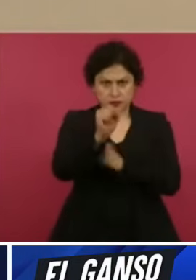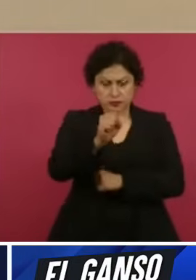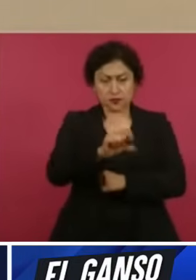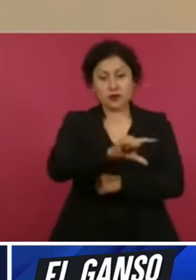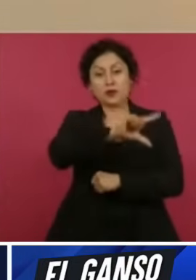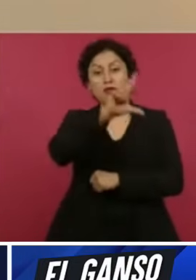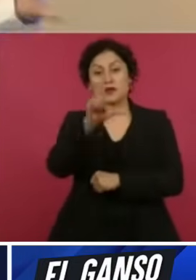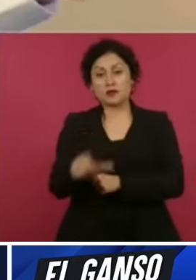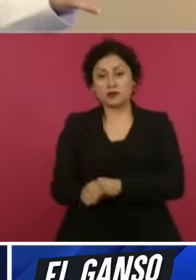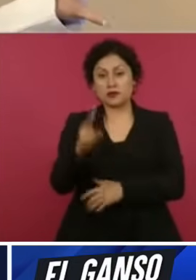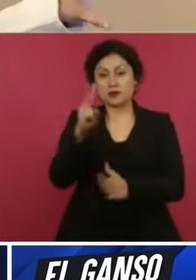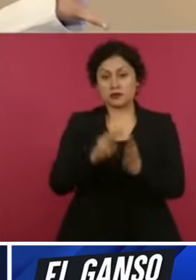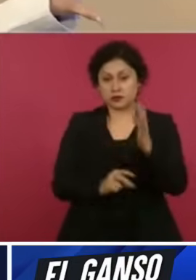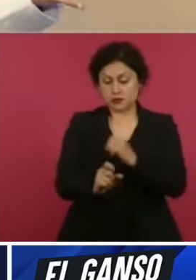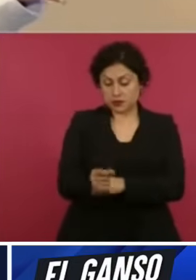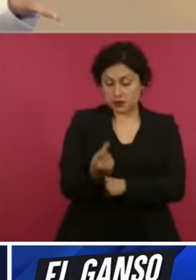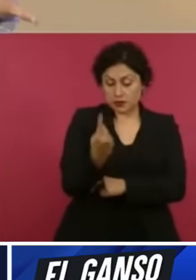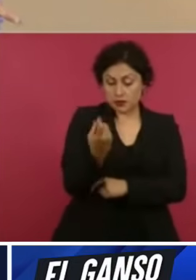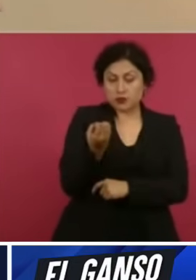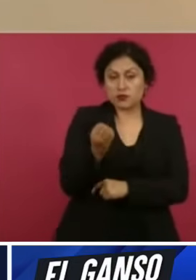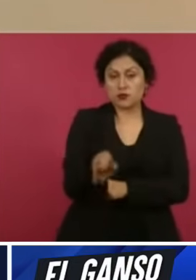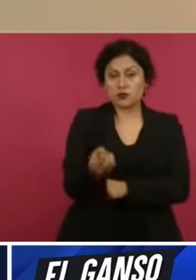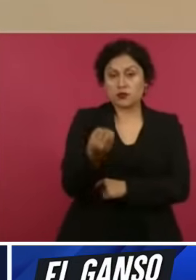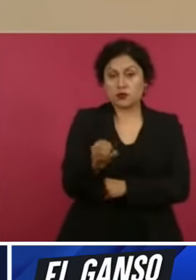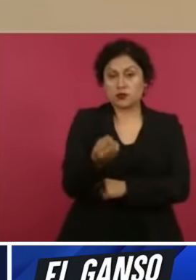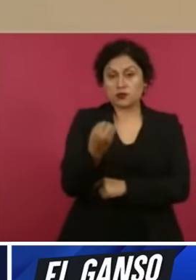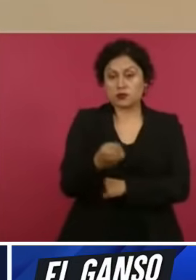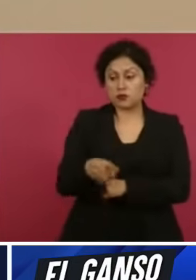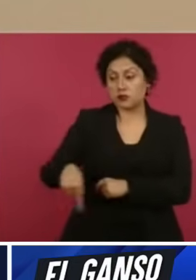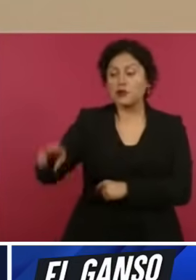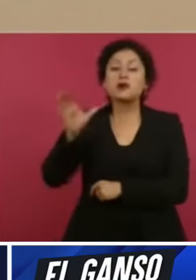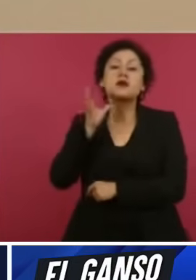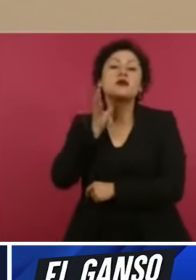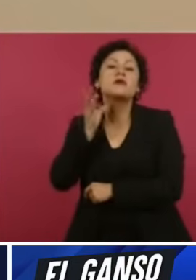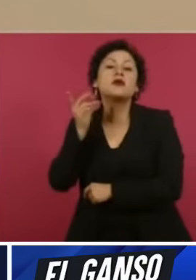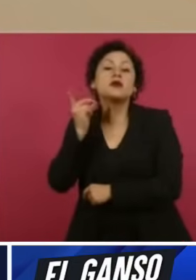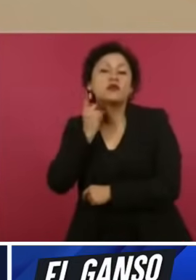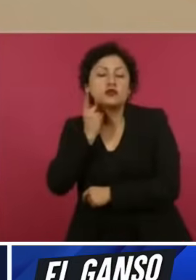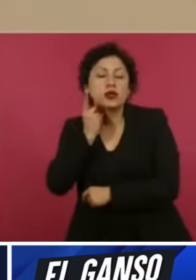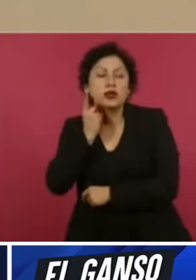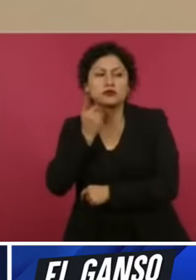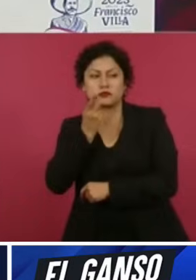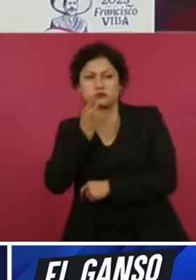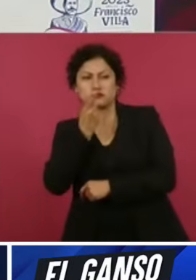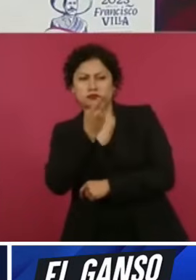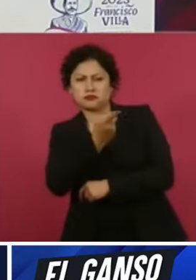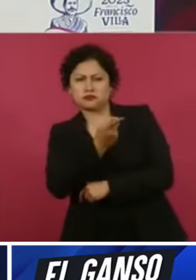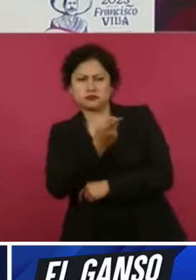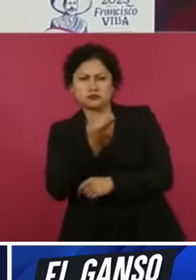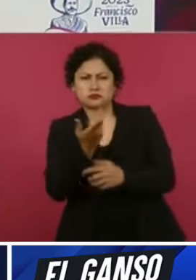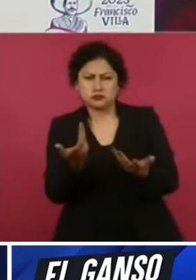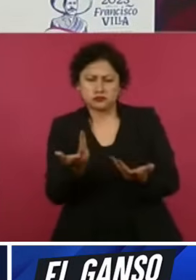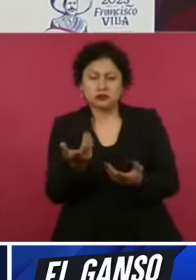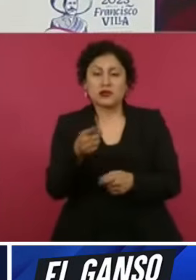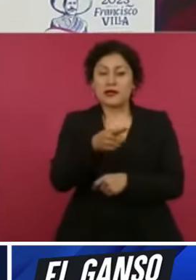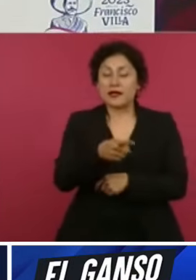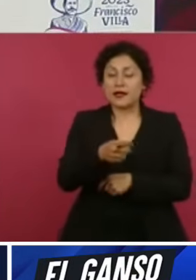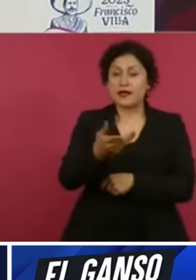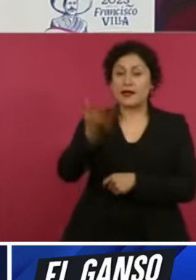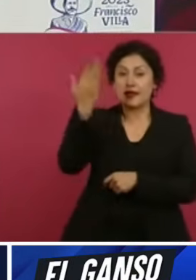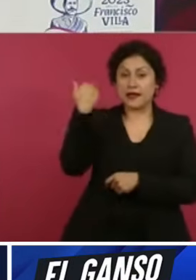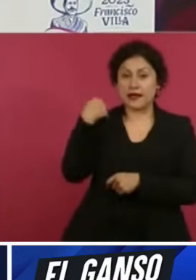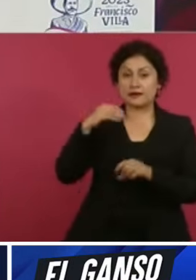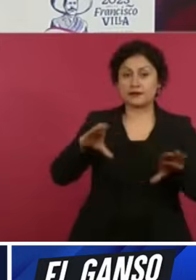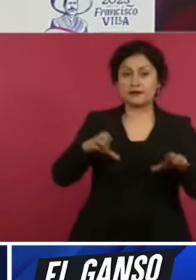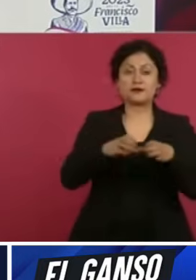de 2021 en contra de la decisión de la cámara de diputados el entonces presidente del Congreso de